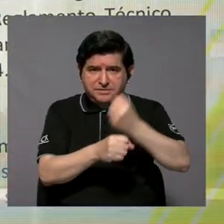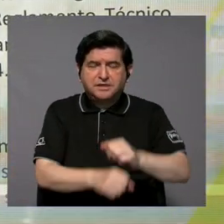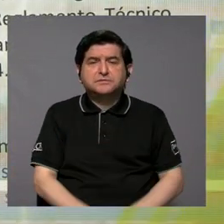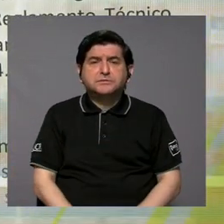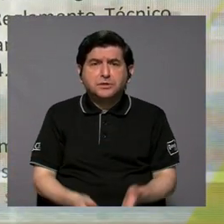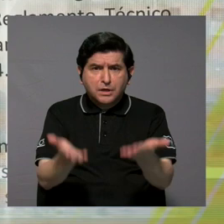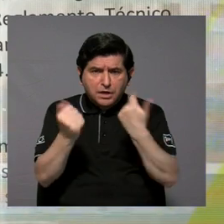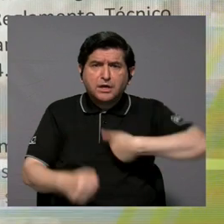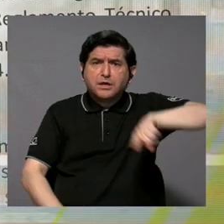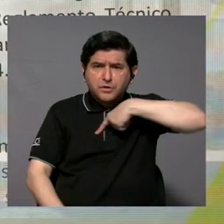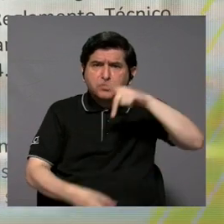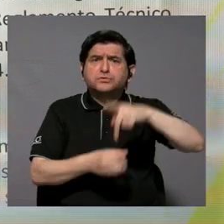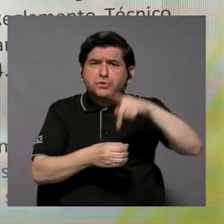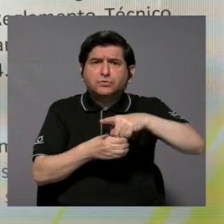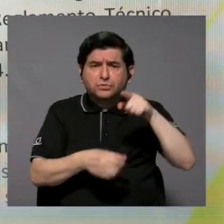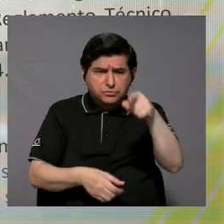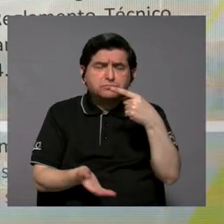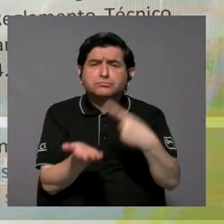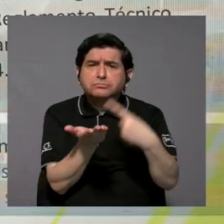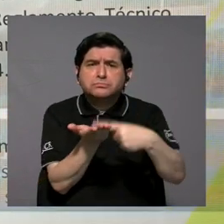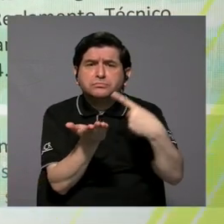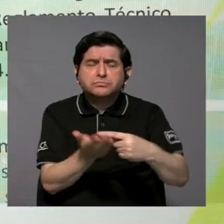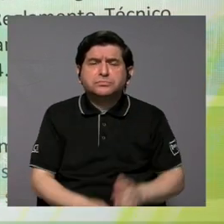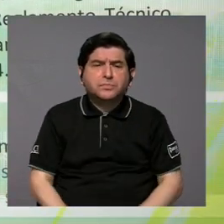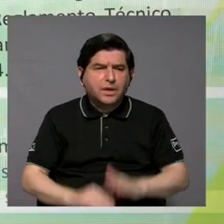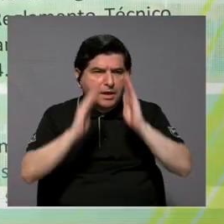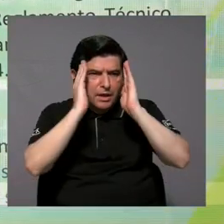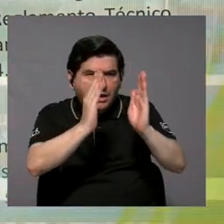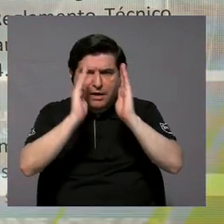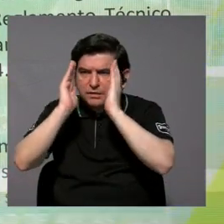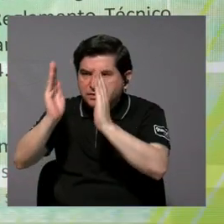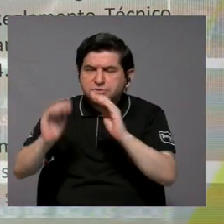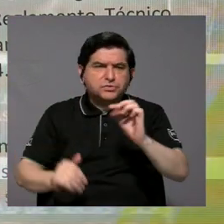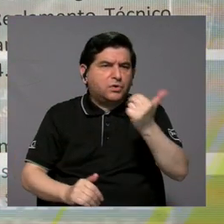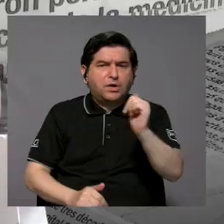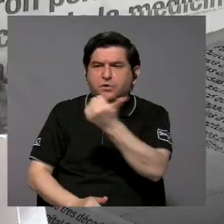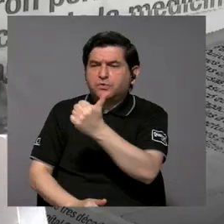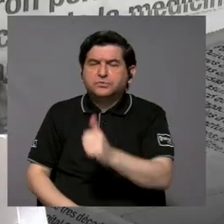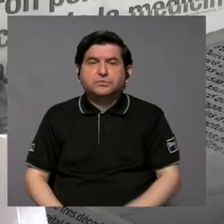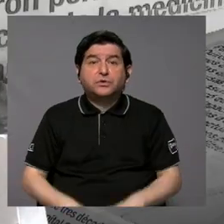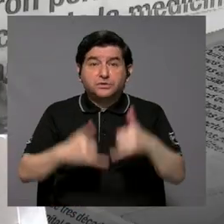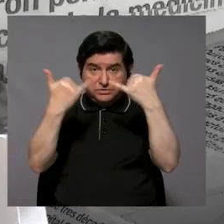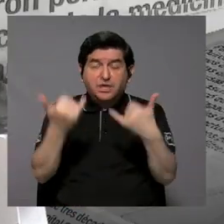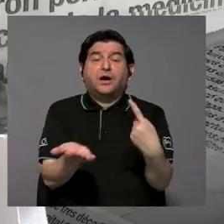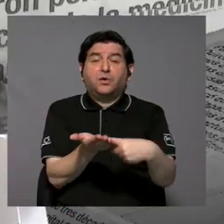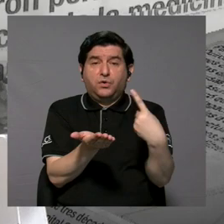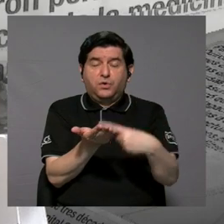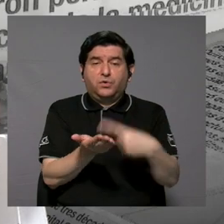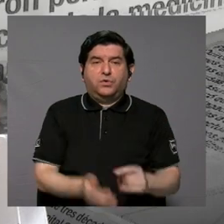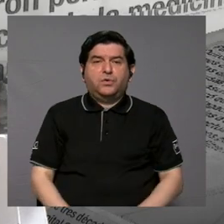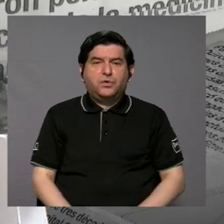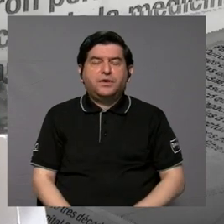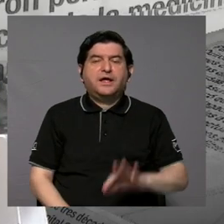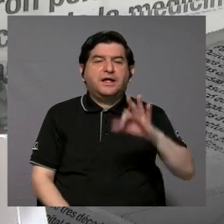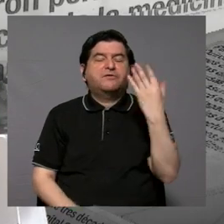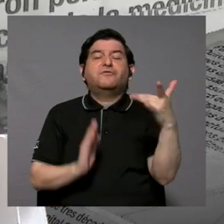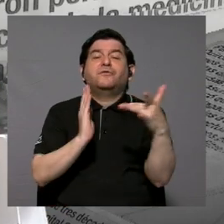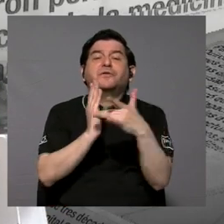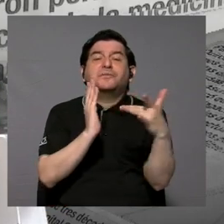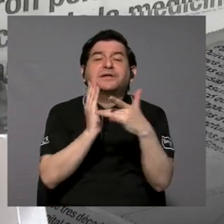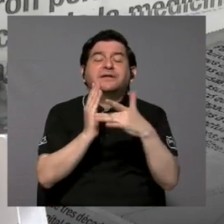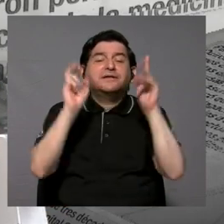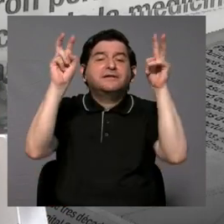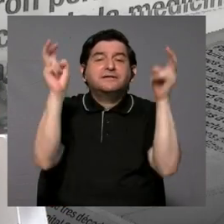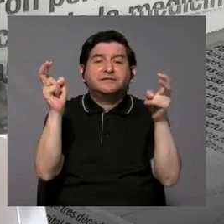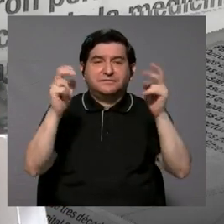Queremos participar de esas discusiones y escuchar a las otras partes y ponernos ahora sí a debatir en términos bien técnicos sobre